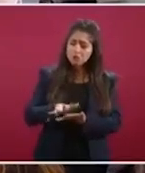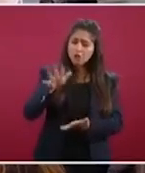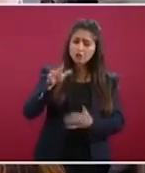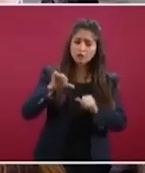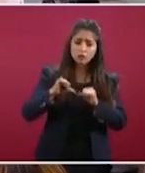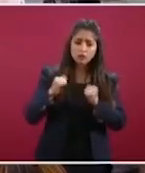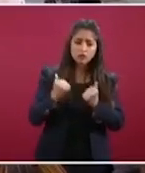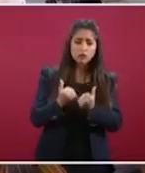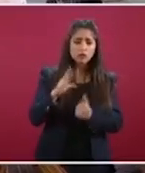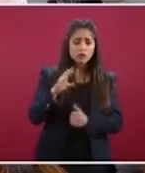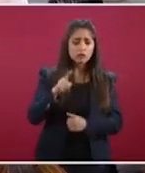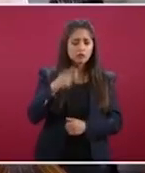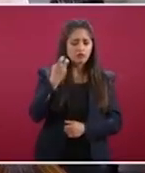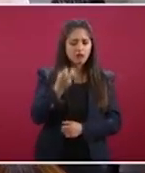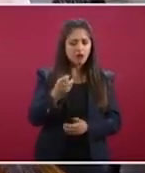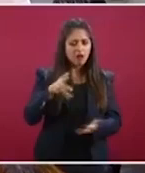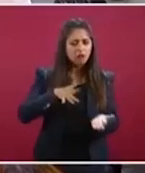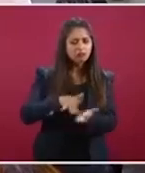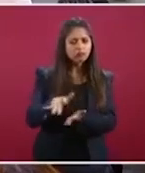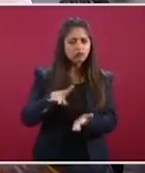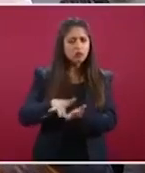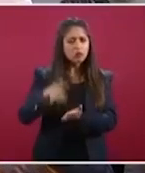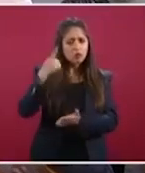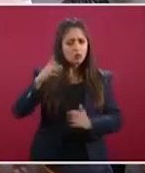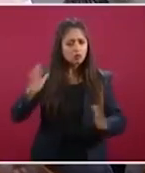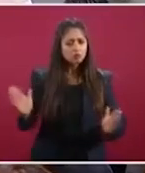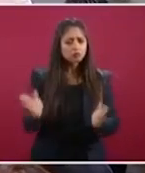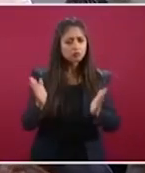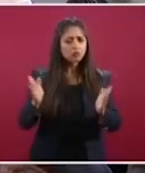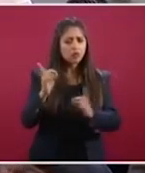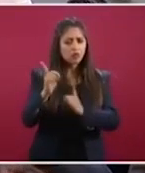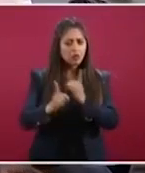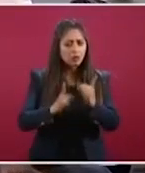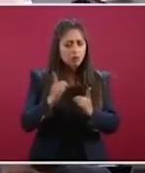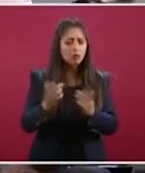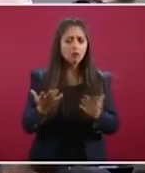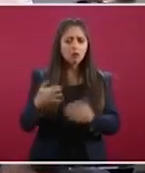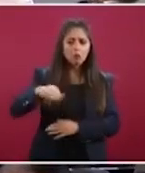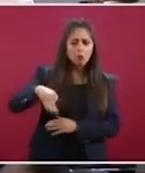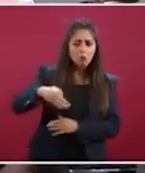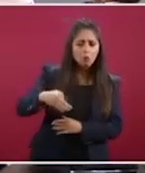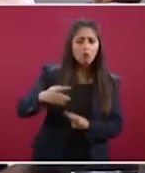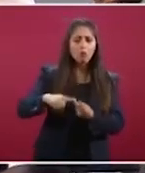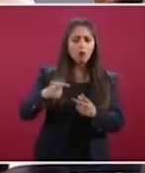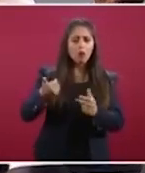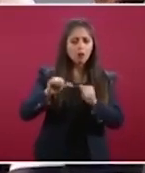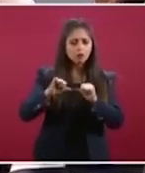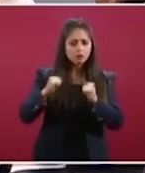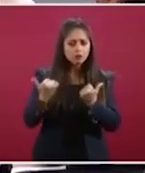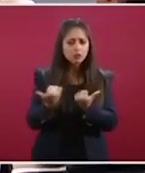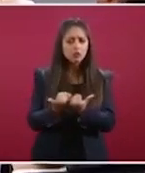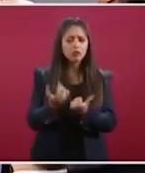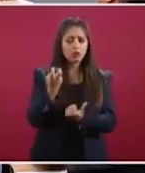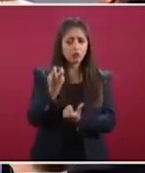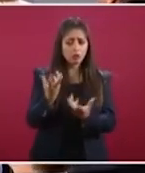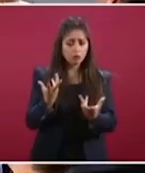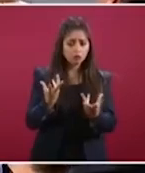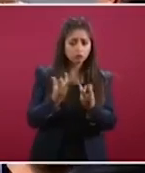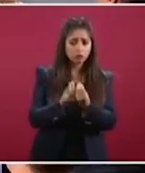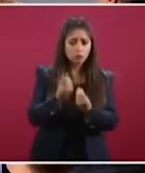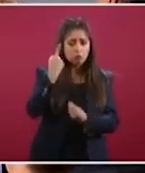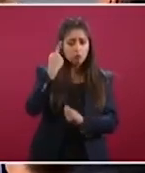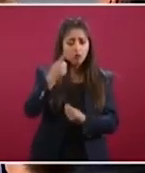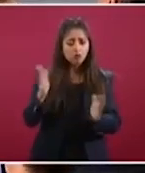el deporte, los clubes, las asociaciones que promueven